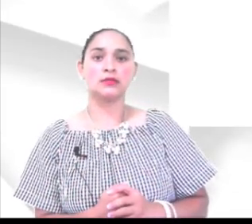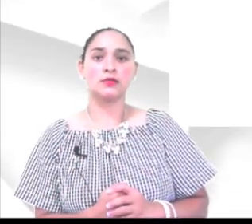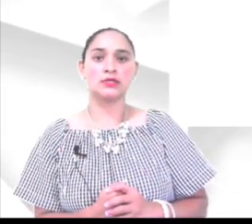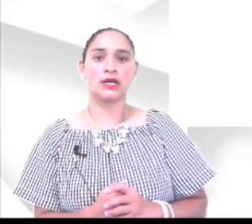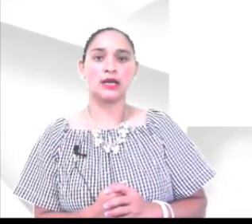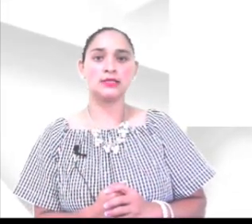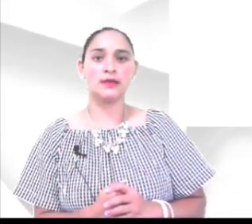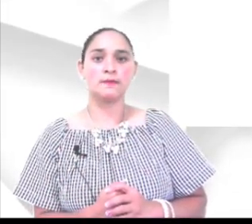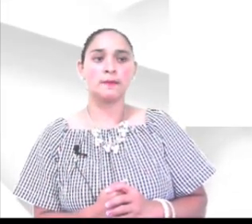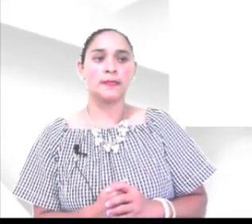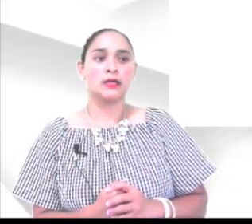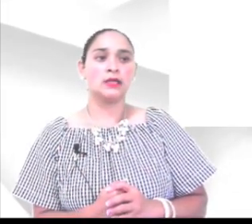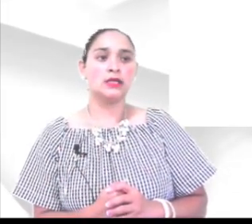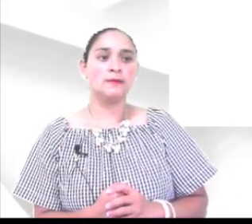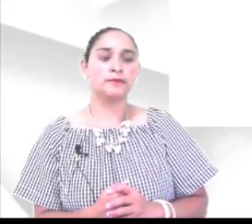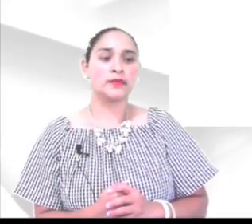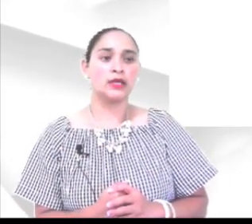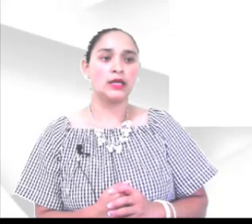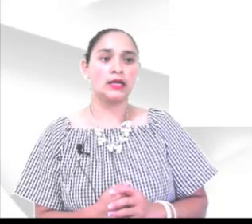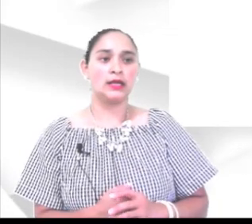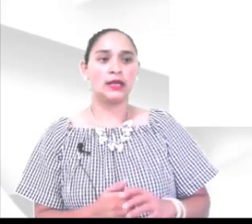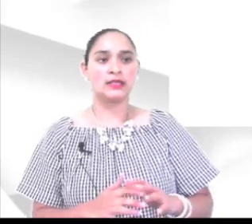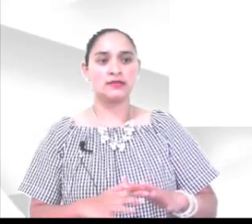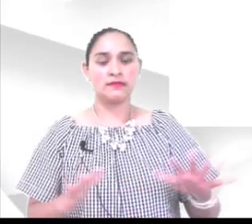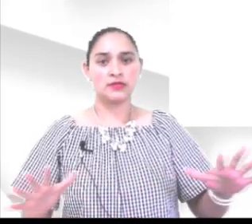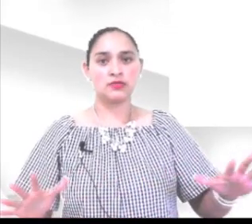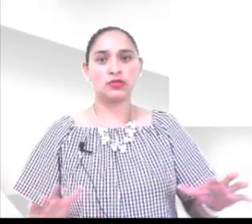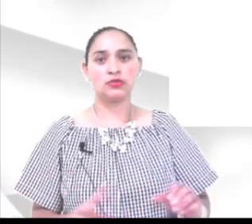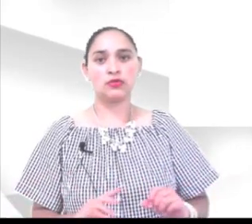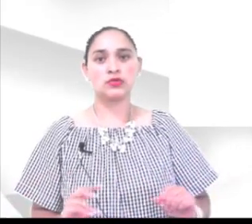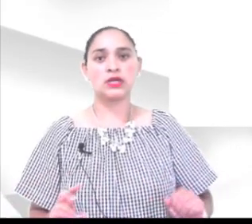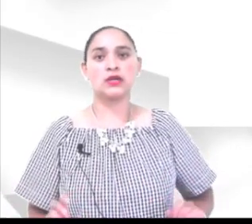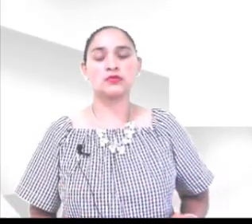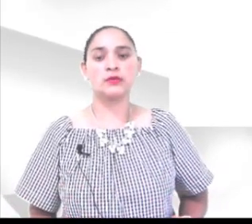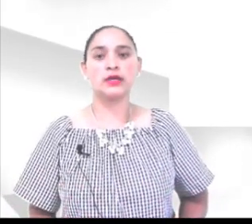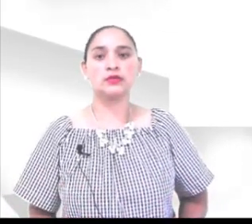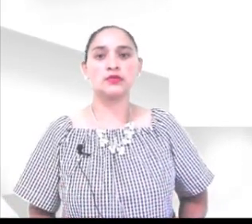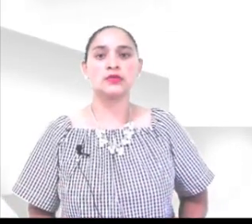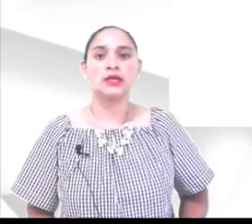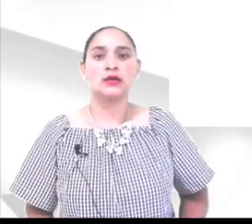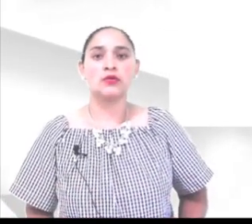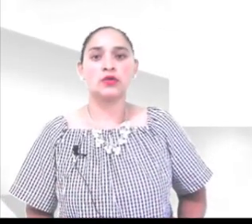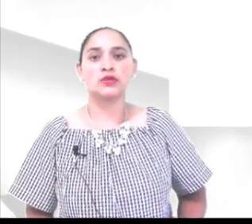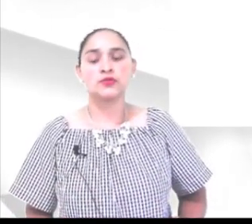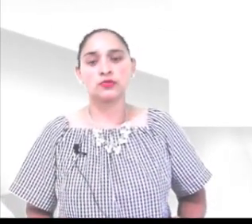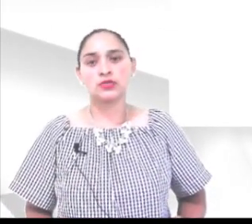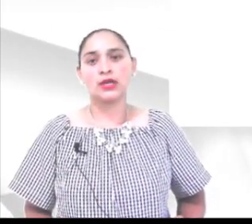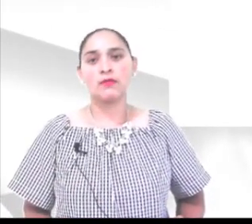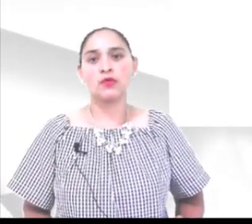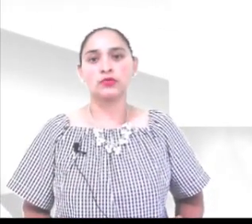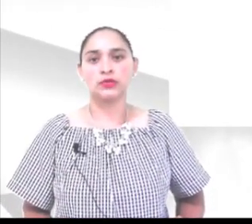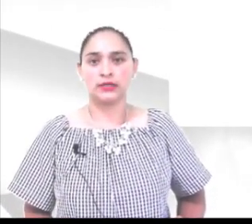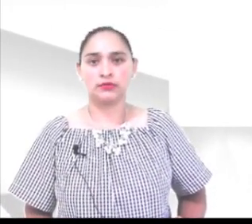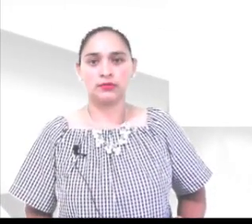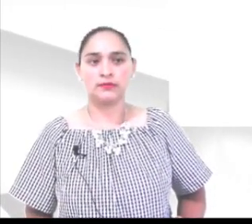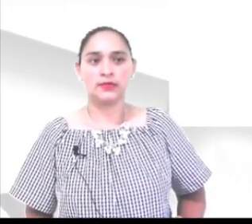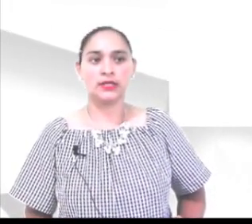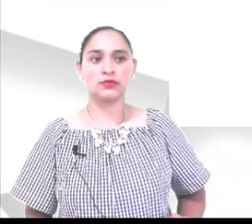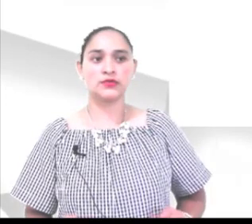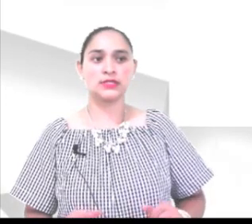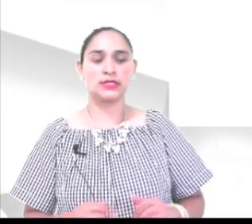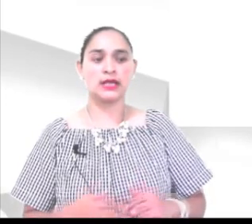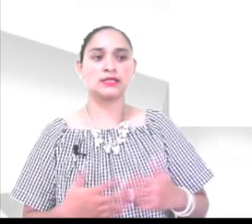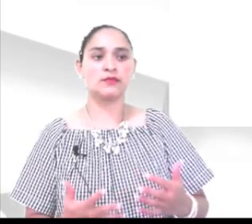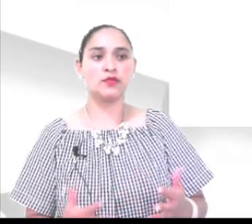salir de nuestra casa y la desinfección de todos aquellos objetos con los que nosotros tengamos contacto,